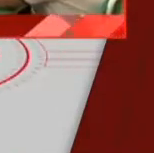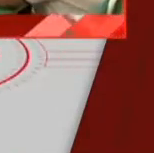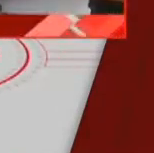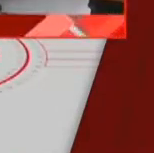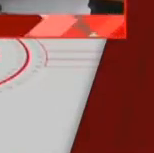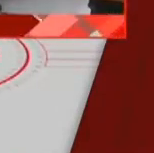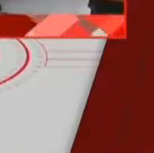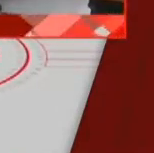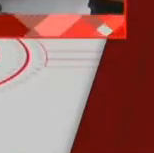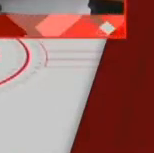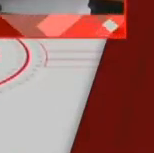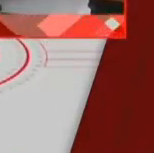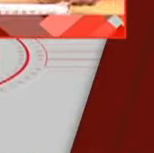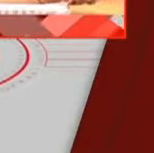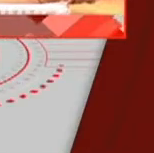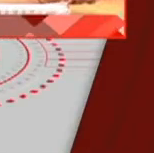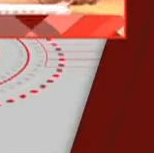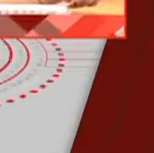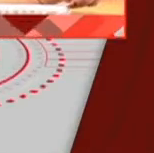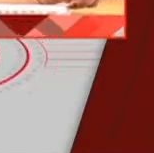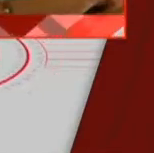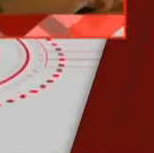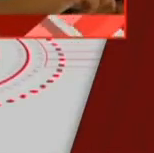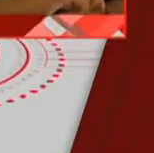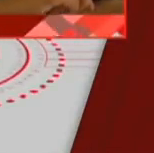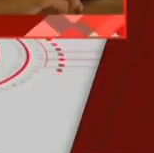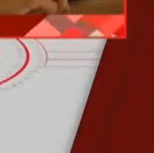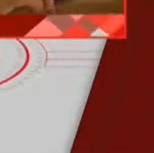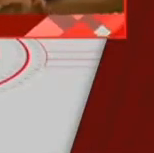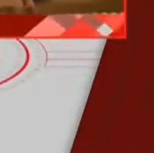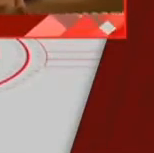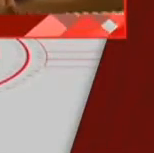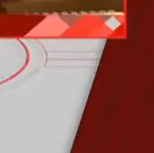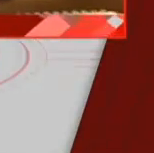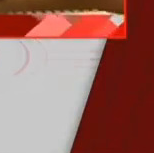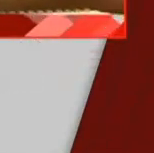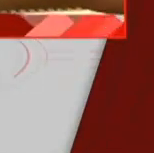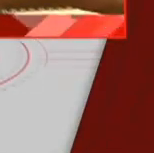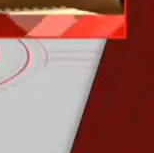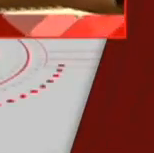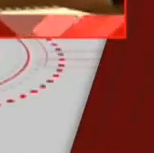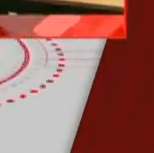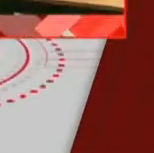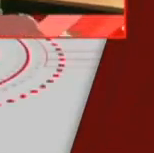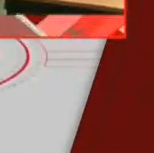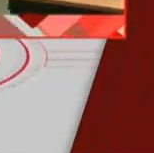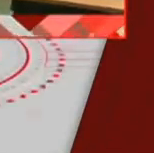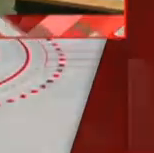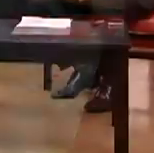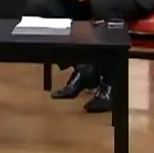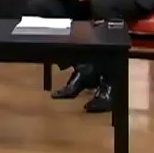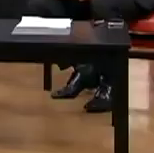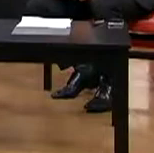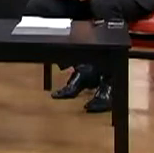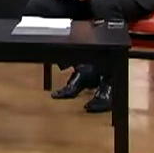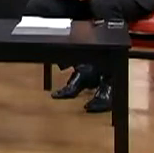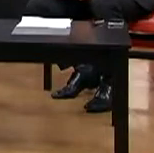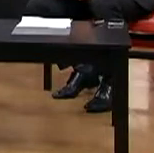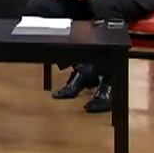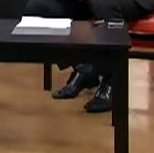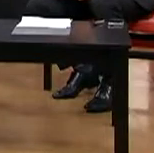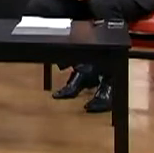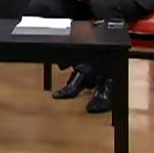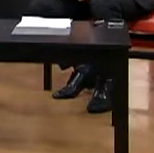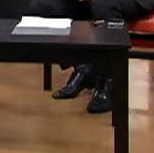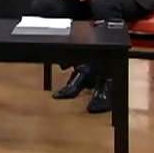las necesidades sociales. Doctor, ahora a mí me gustaría preguntarte, ¿por qué este crecimiento, por qué esta demanda de la carrera? Eso habla también pues